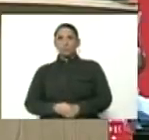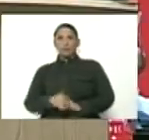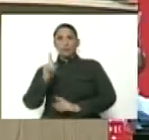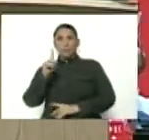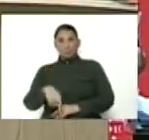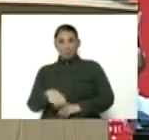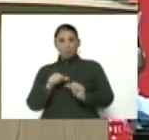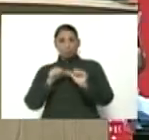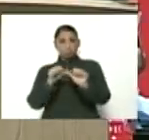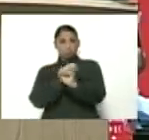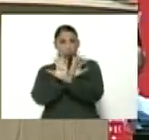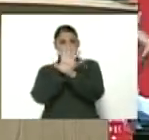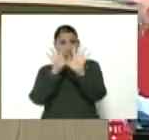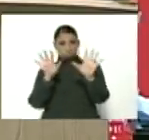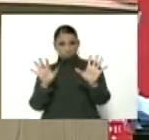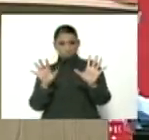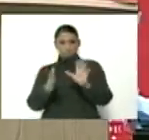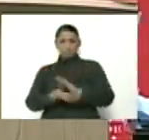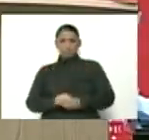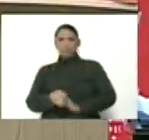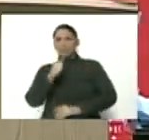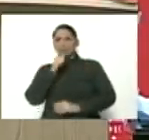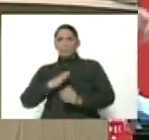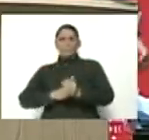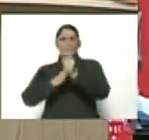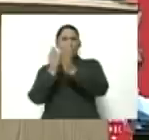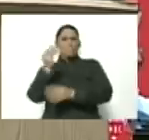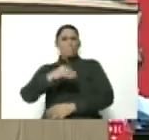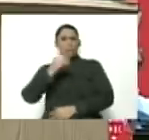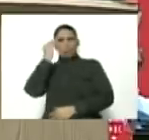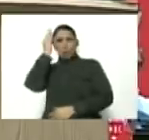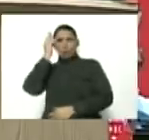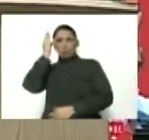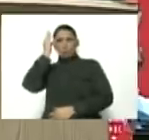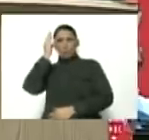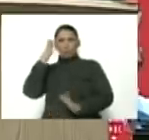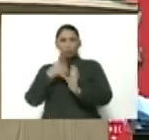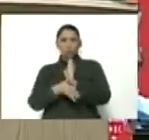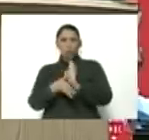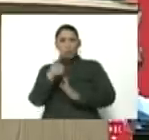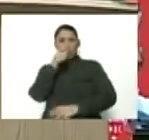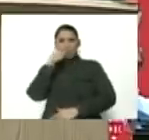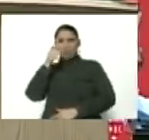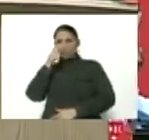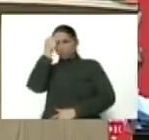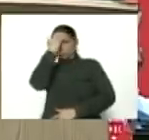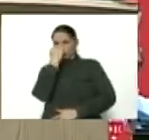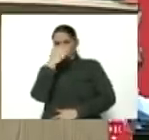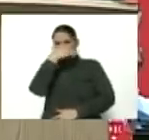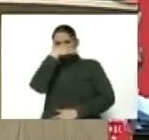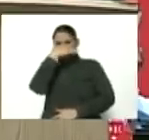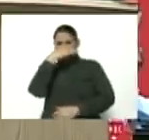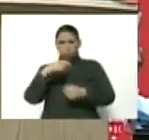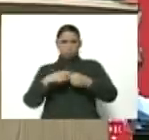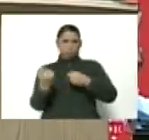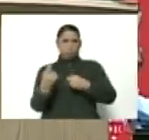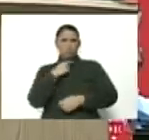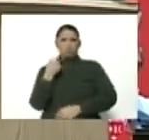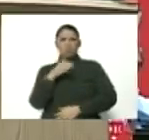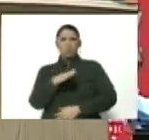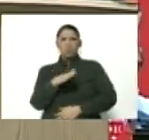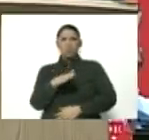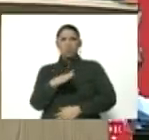queda clara que quien lideraba y tenía más conocimiento de toda la operación era el terrorista, el desertor, el asesino,